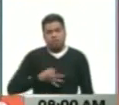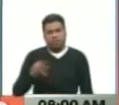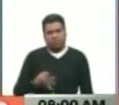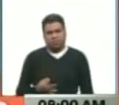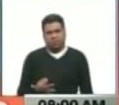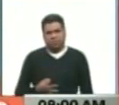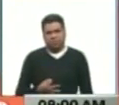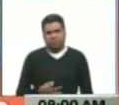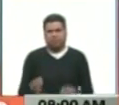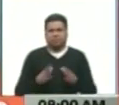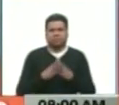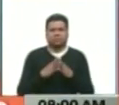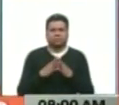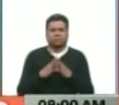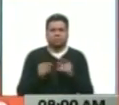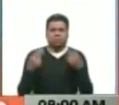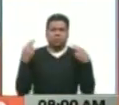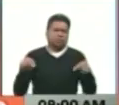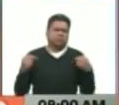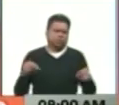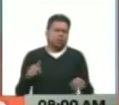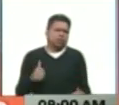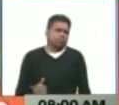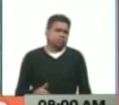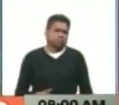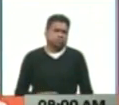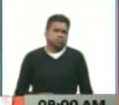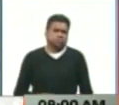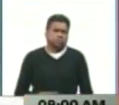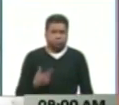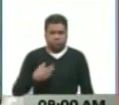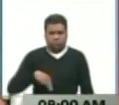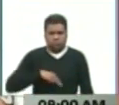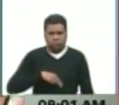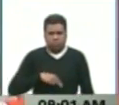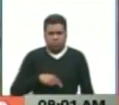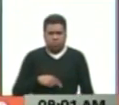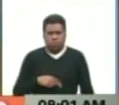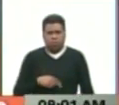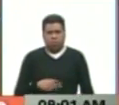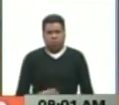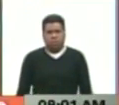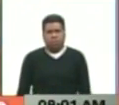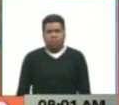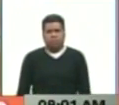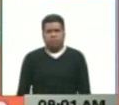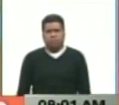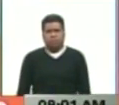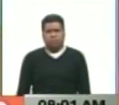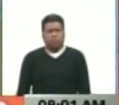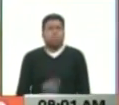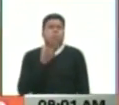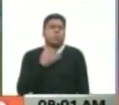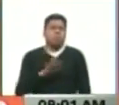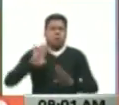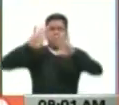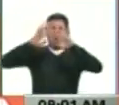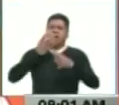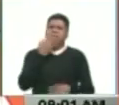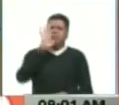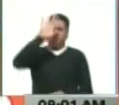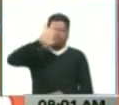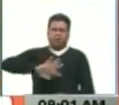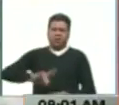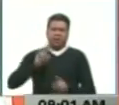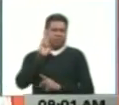de su verdadera índole y su verdadera naturaleza, que insistimos, es la explotación. Detrás de cada, usted ve la vitrina y usted ve el producto